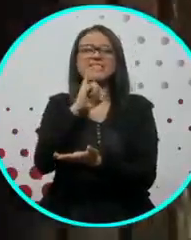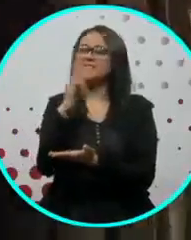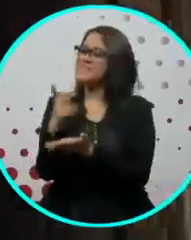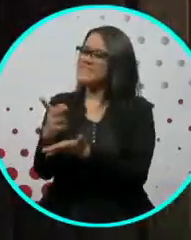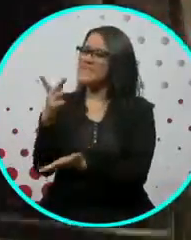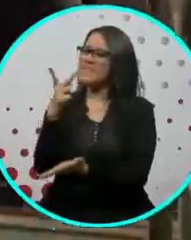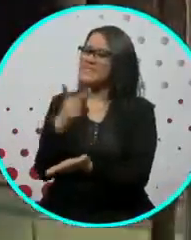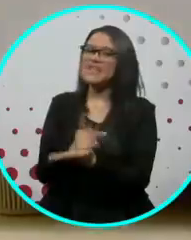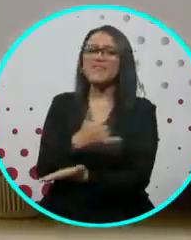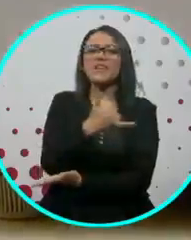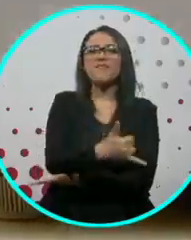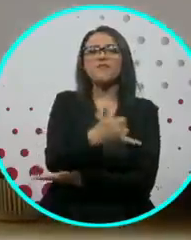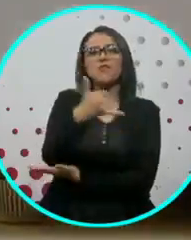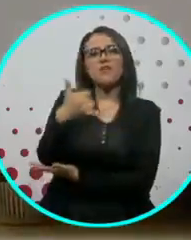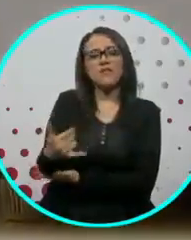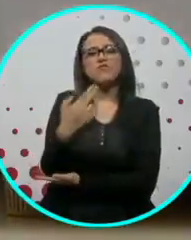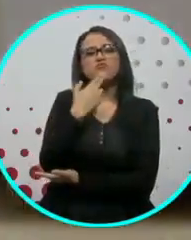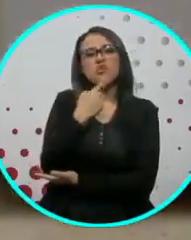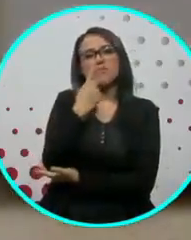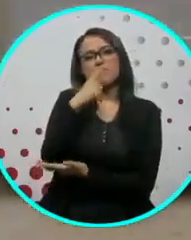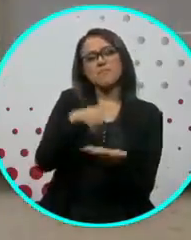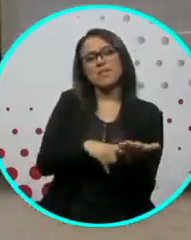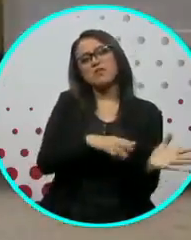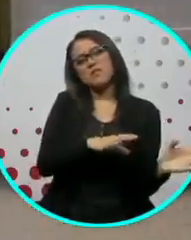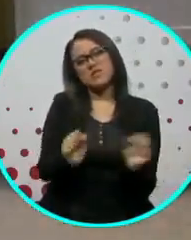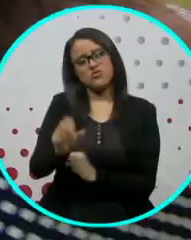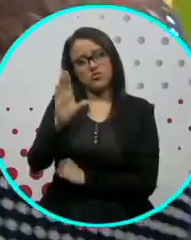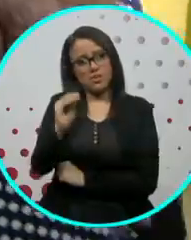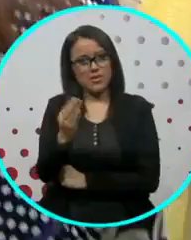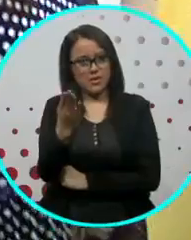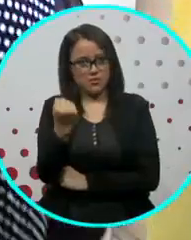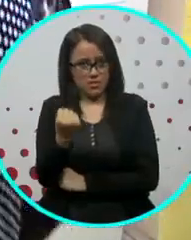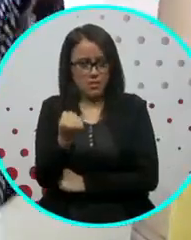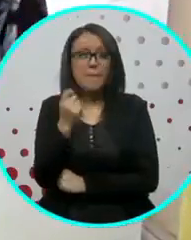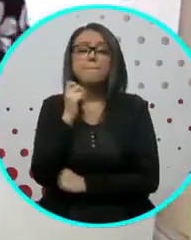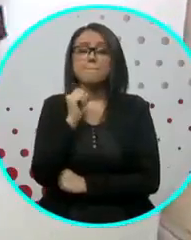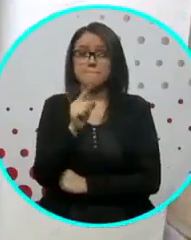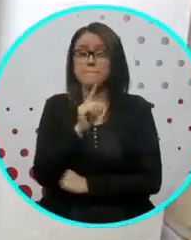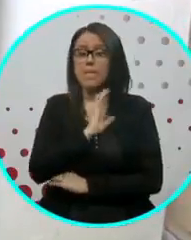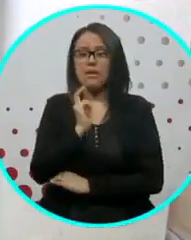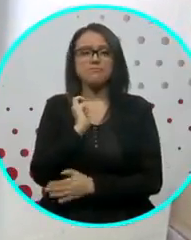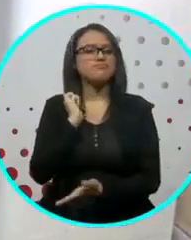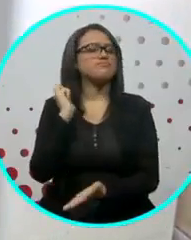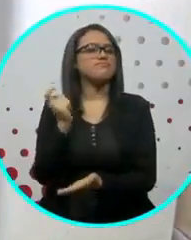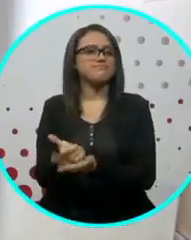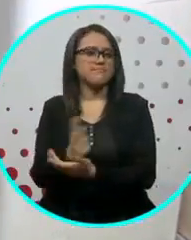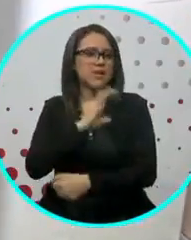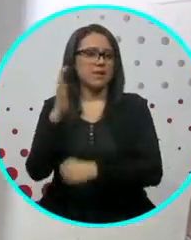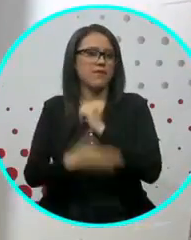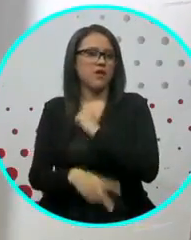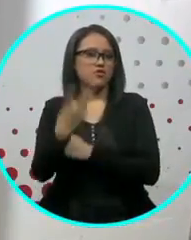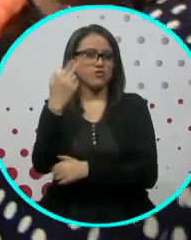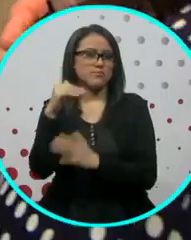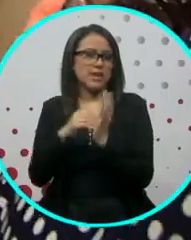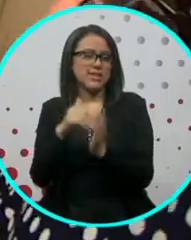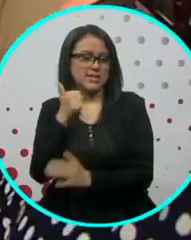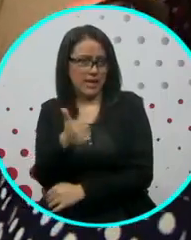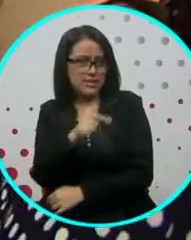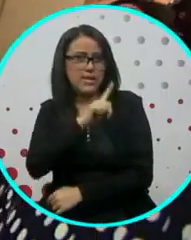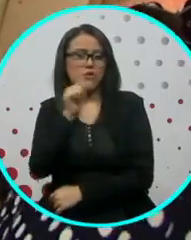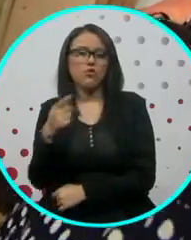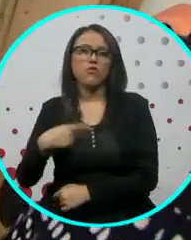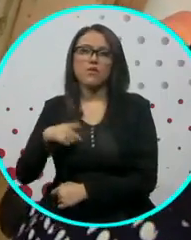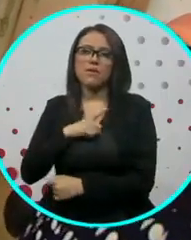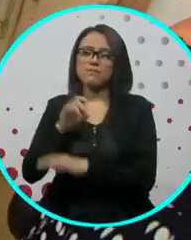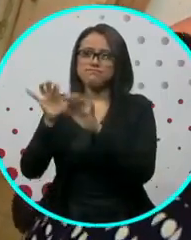a través del Infonavit en 1999, mismo que termina de pagar en el 2006 y luego debía